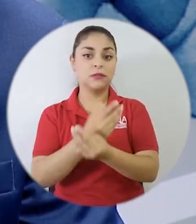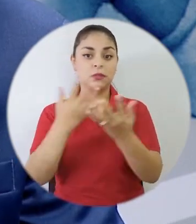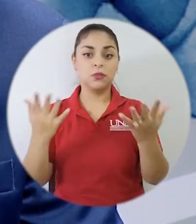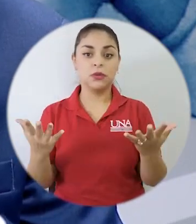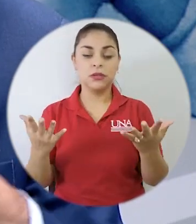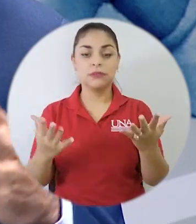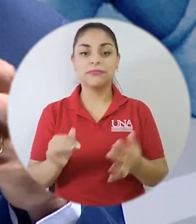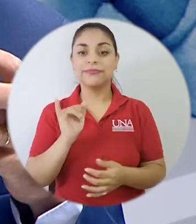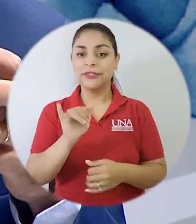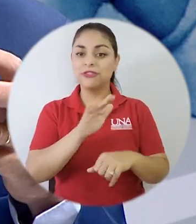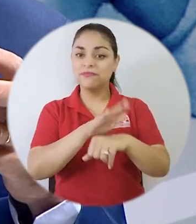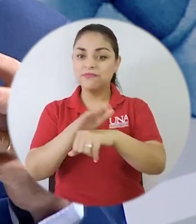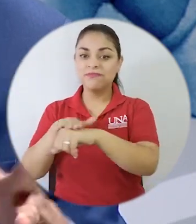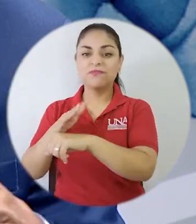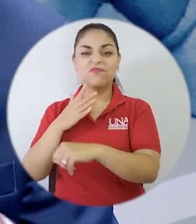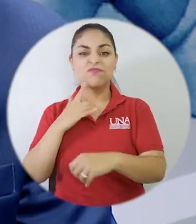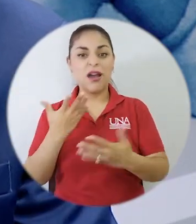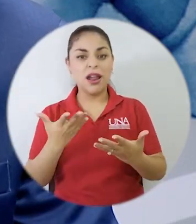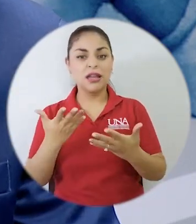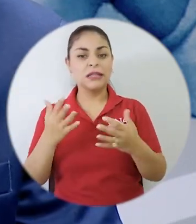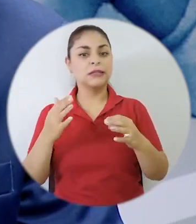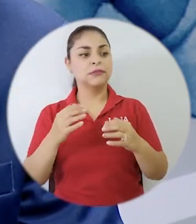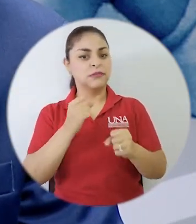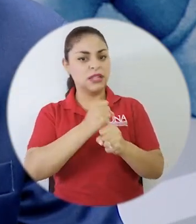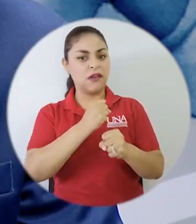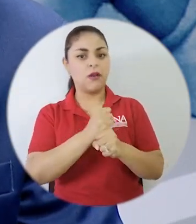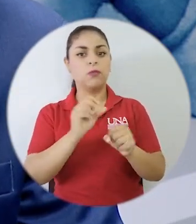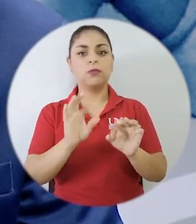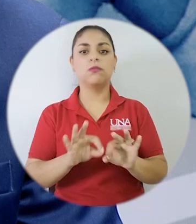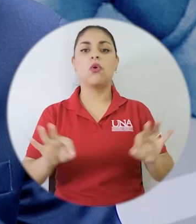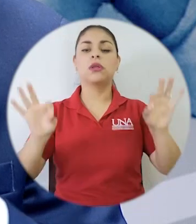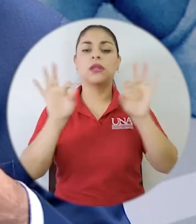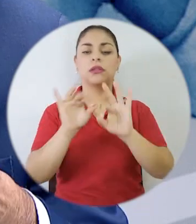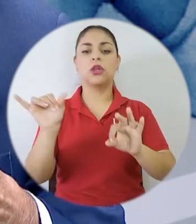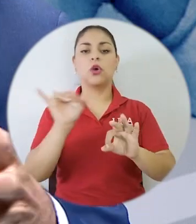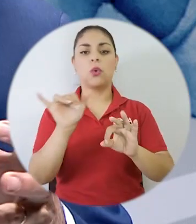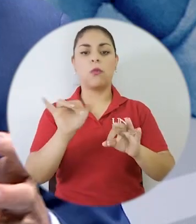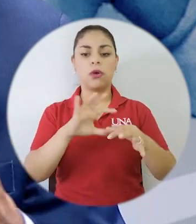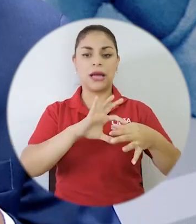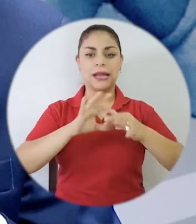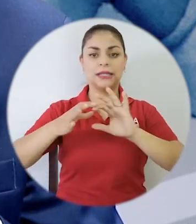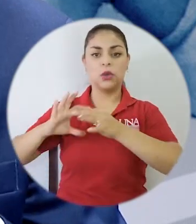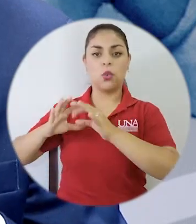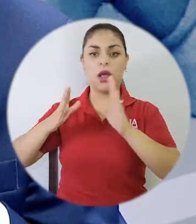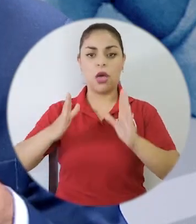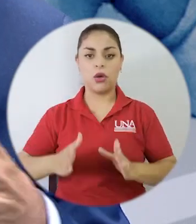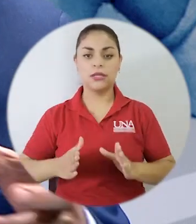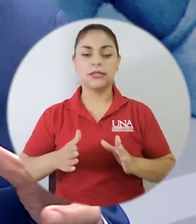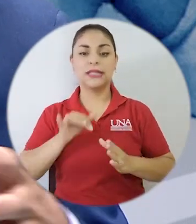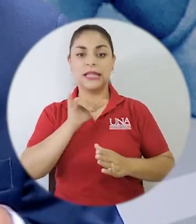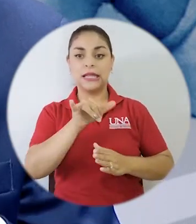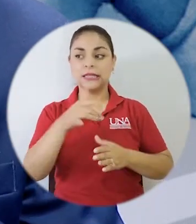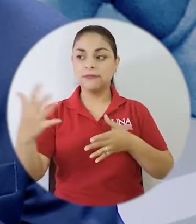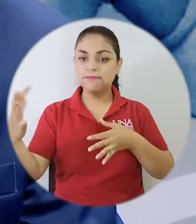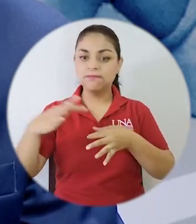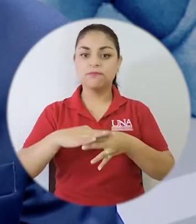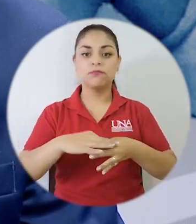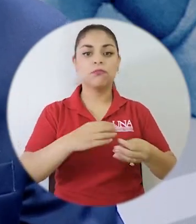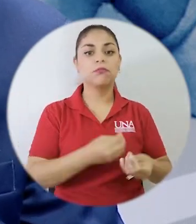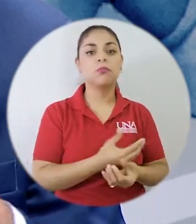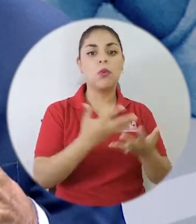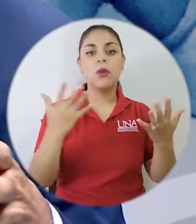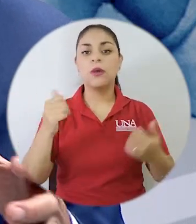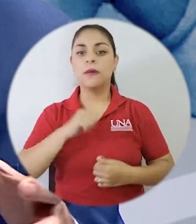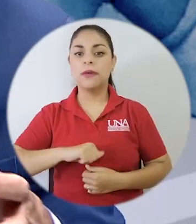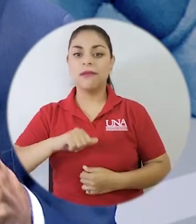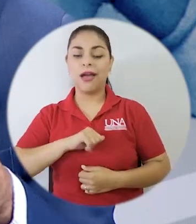las universidades públicas, están llamadas a jugar un papel muy importante como articuladores de esas alianzas